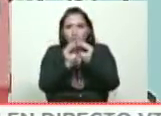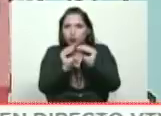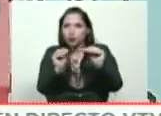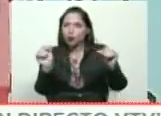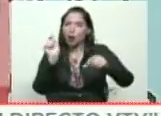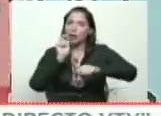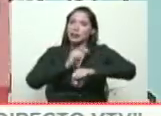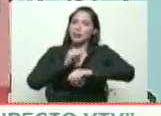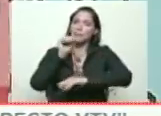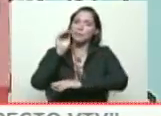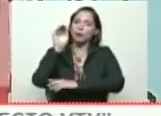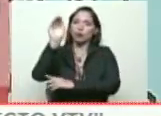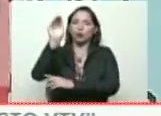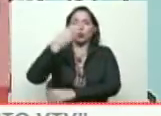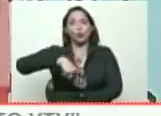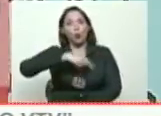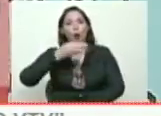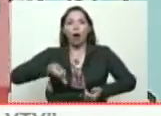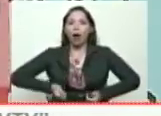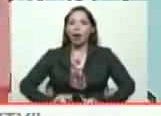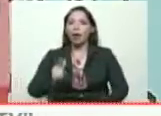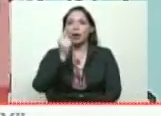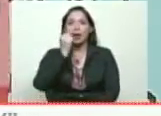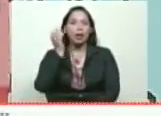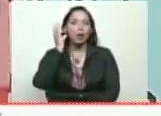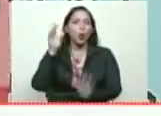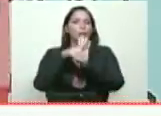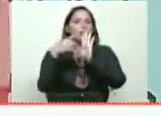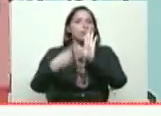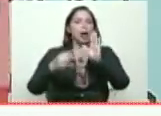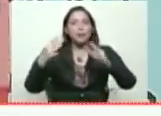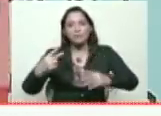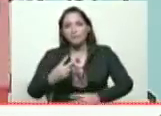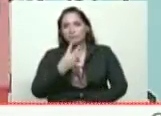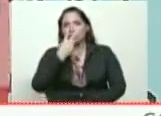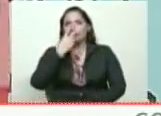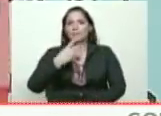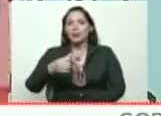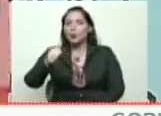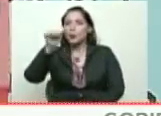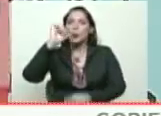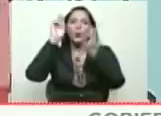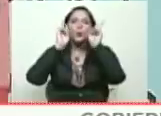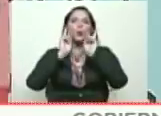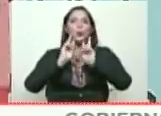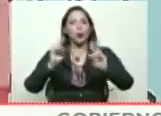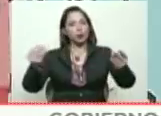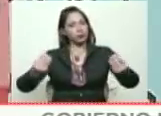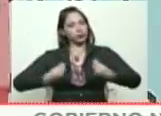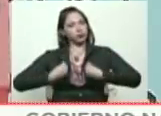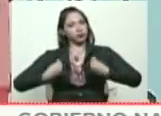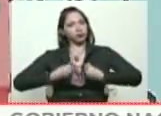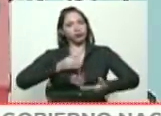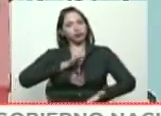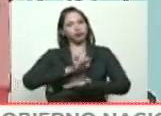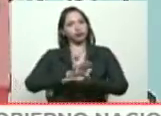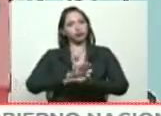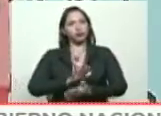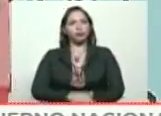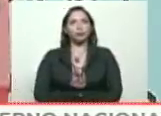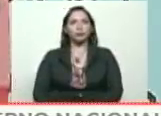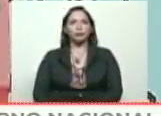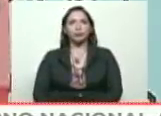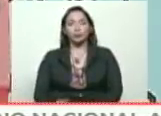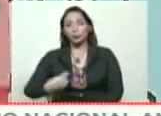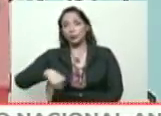tiempo futuro de nuestros hijos y de nuestras hijas y su derecho a respirar, a tomar agua limpia, a vivir con tranquilidad. Hemos